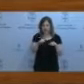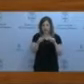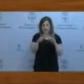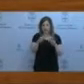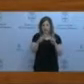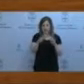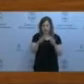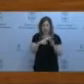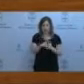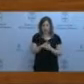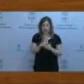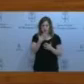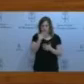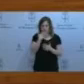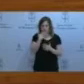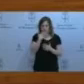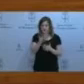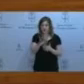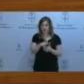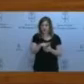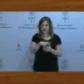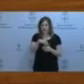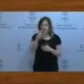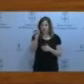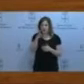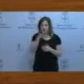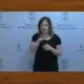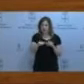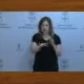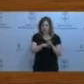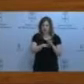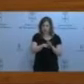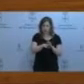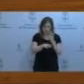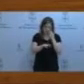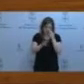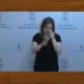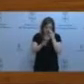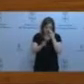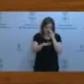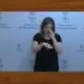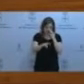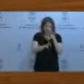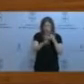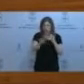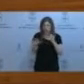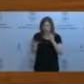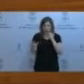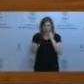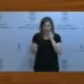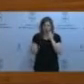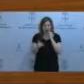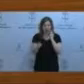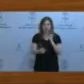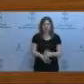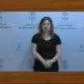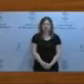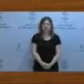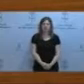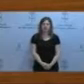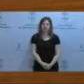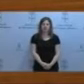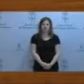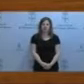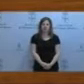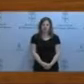sí suficiente para seguir nuestro periplo por las áreas 3, 4, 5 y las que toquen. Y usted nos deje.